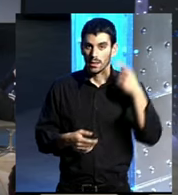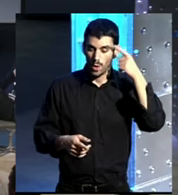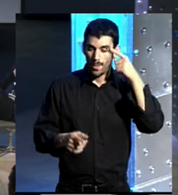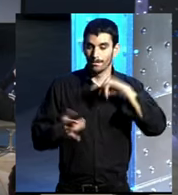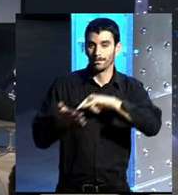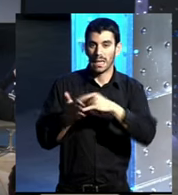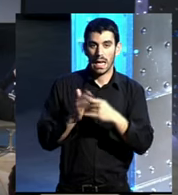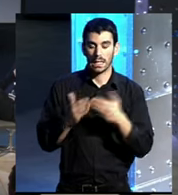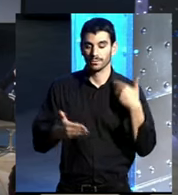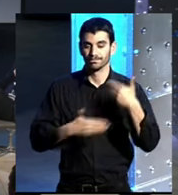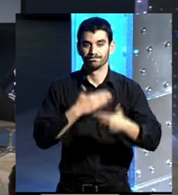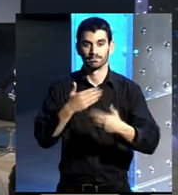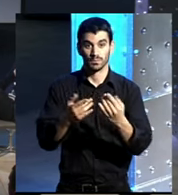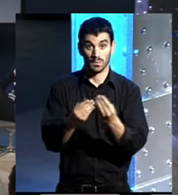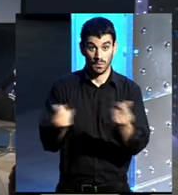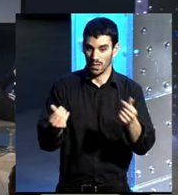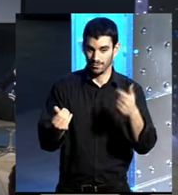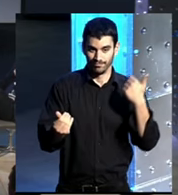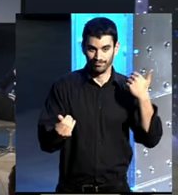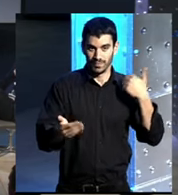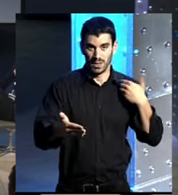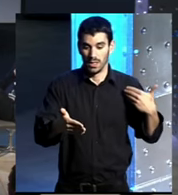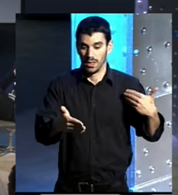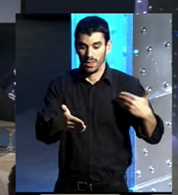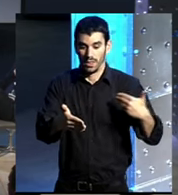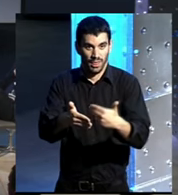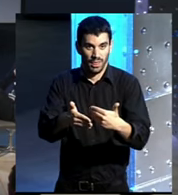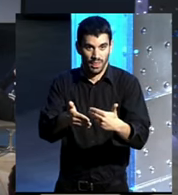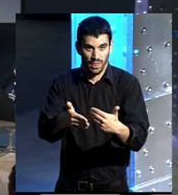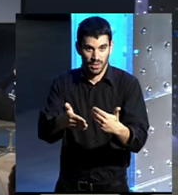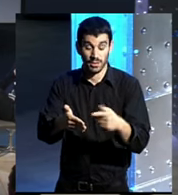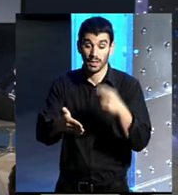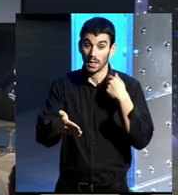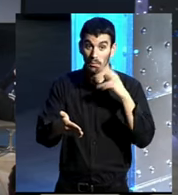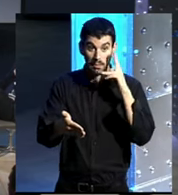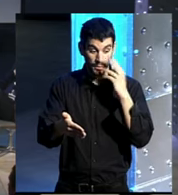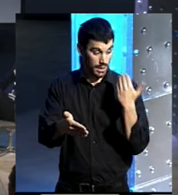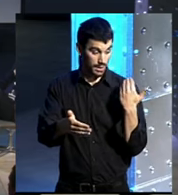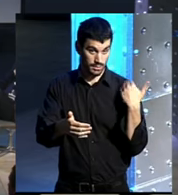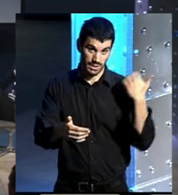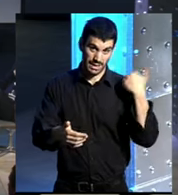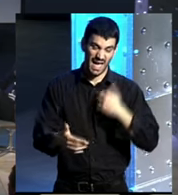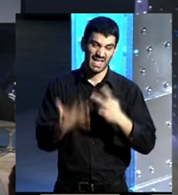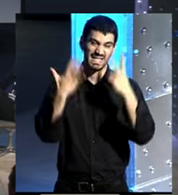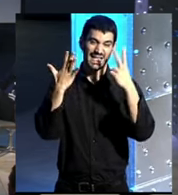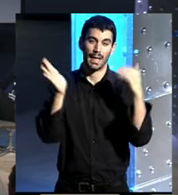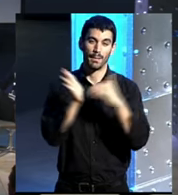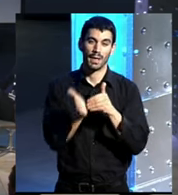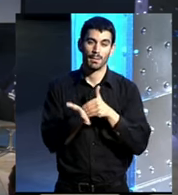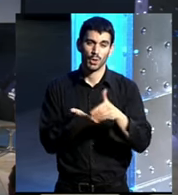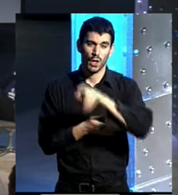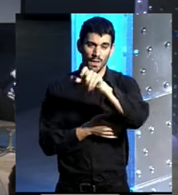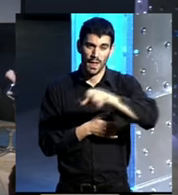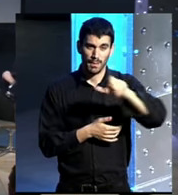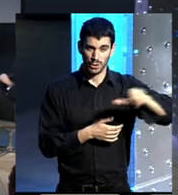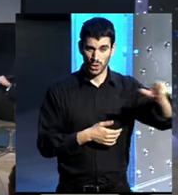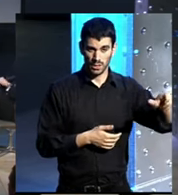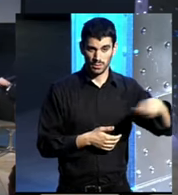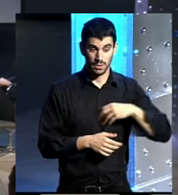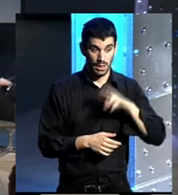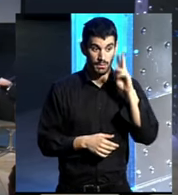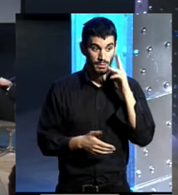acercamos, ya hemos pasado la barrera de los 7.000 millones de personas en el mundo. Y estamos creciendo a razón de 95 millones